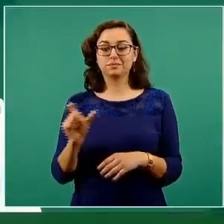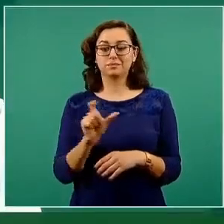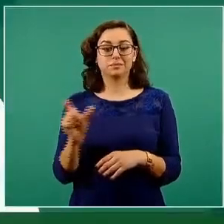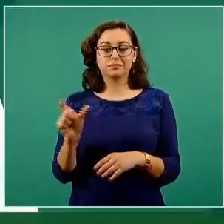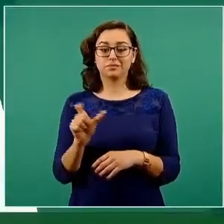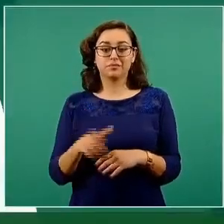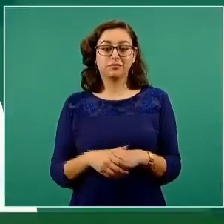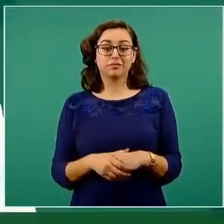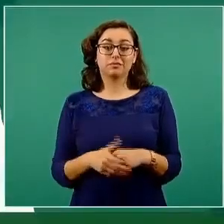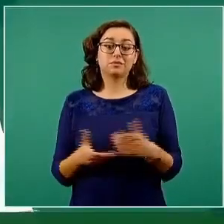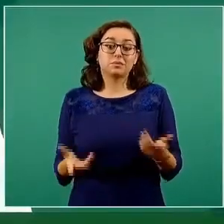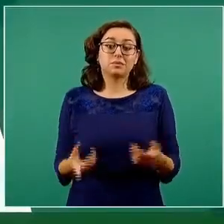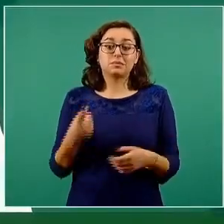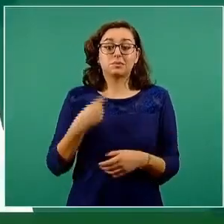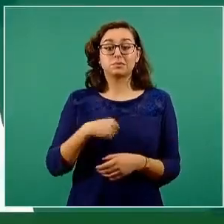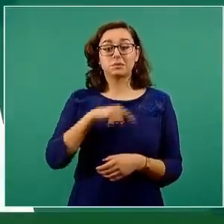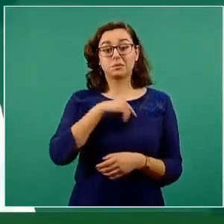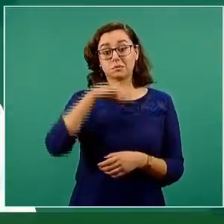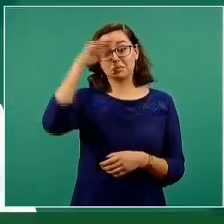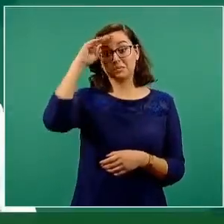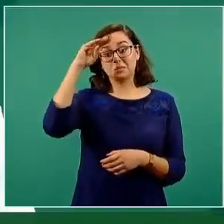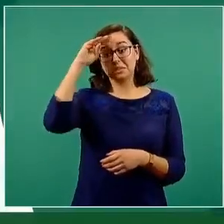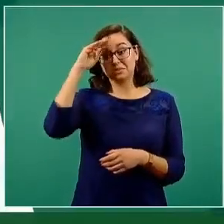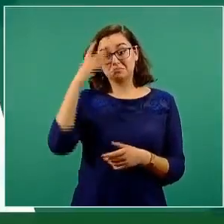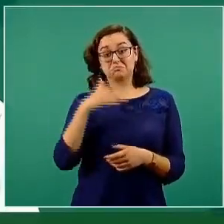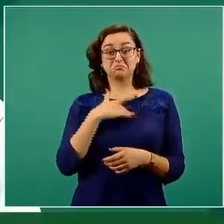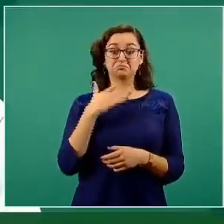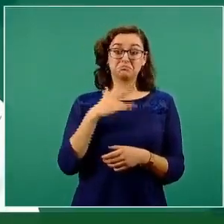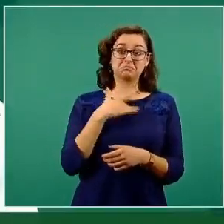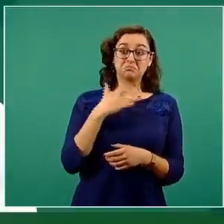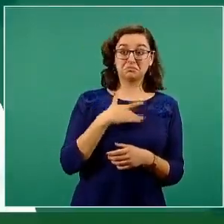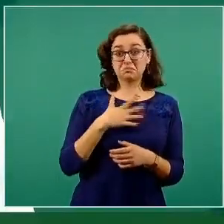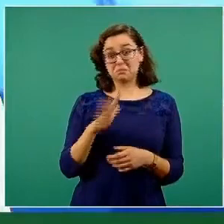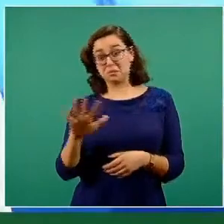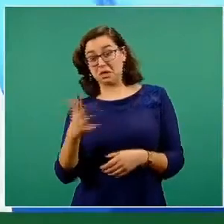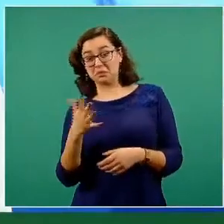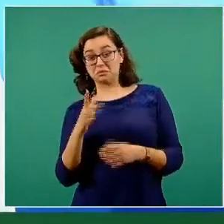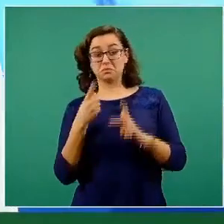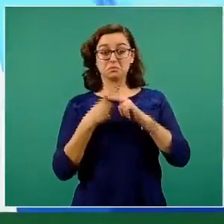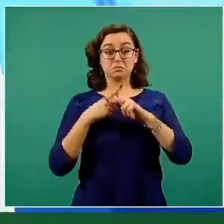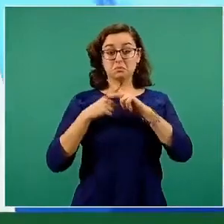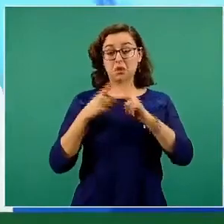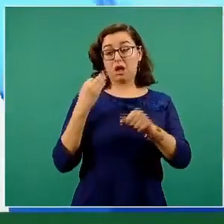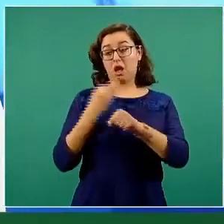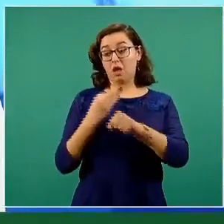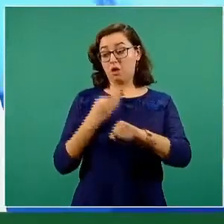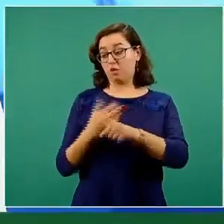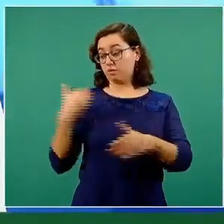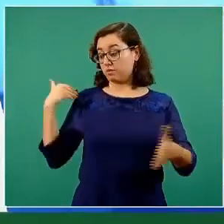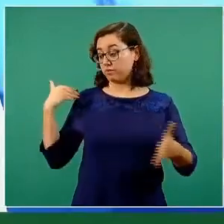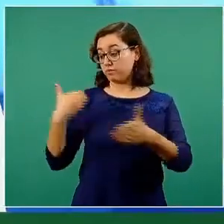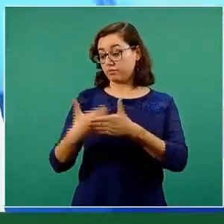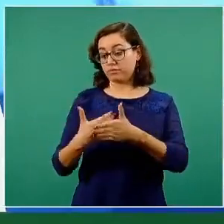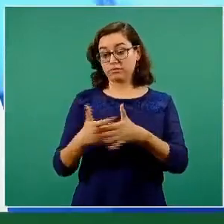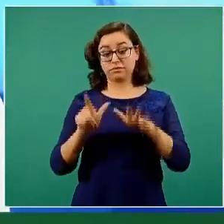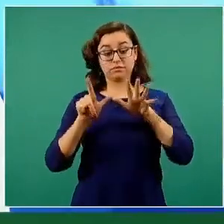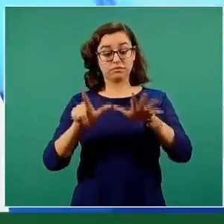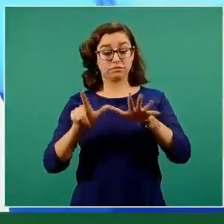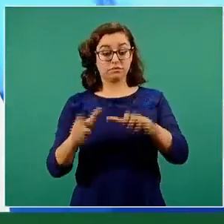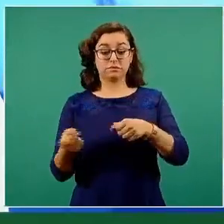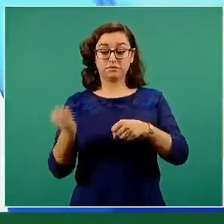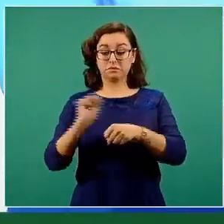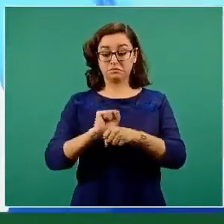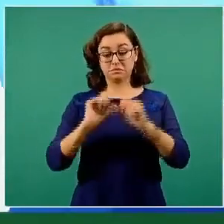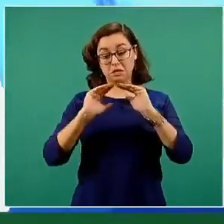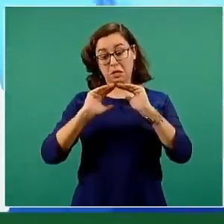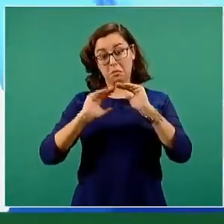Lo que vemos es una tendencia de 17 semanas, casi 16 y media semanas de reducción. Eso alienta mucho a